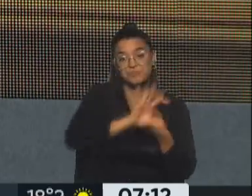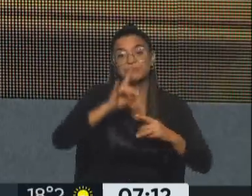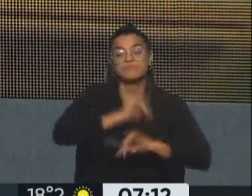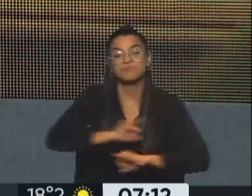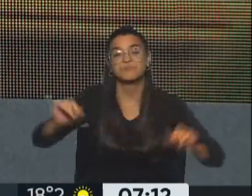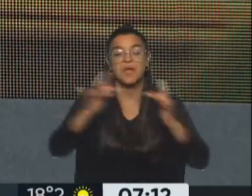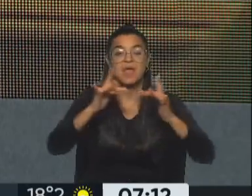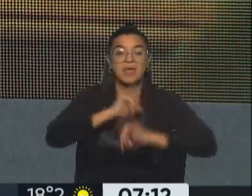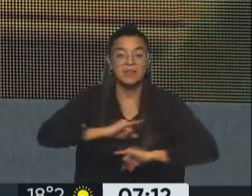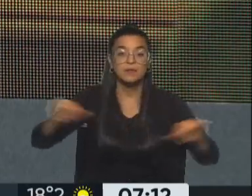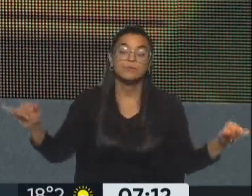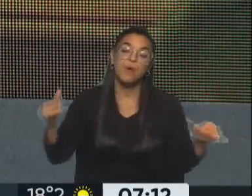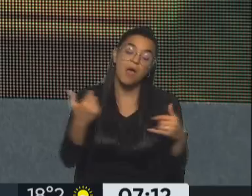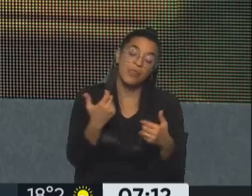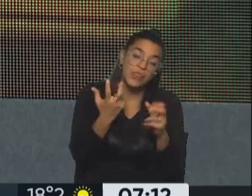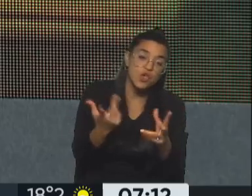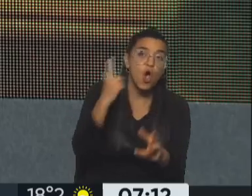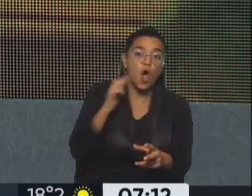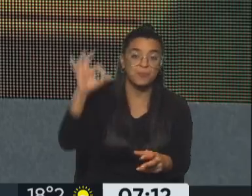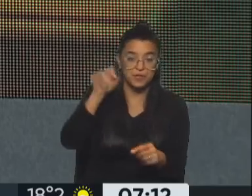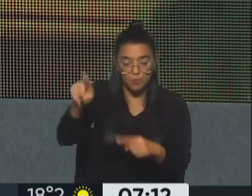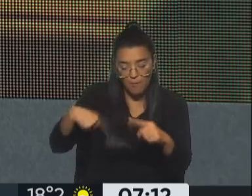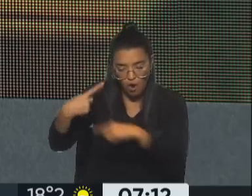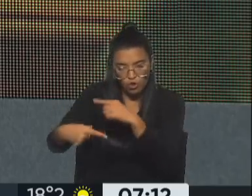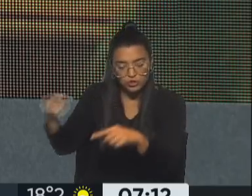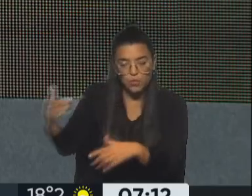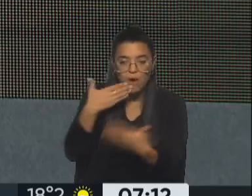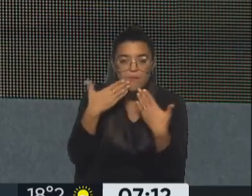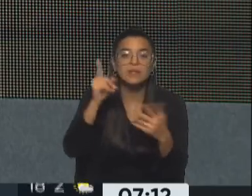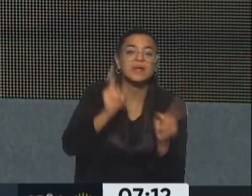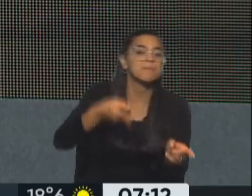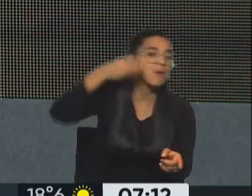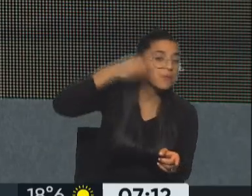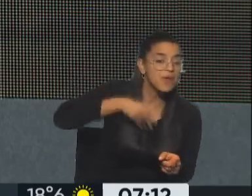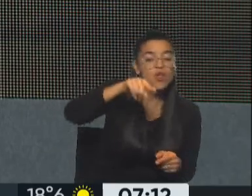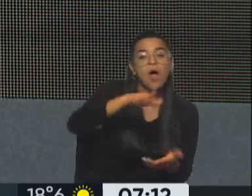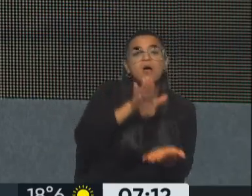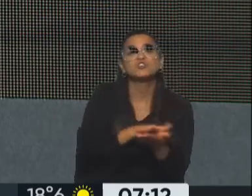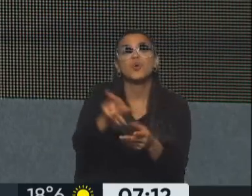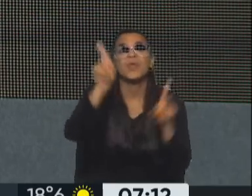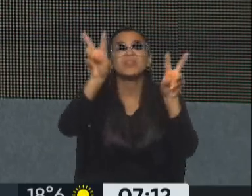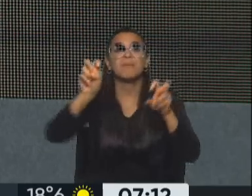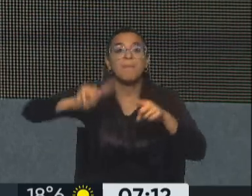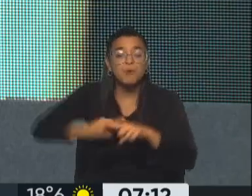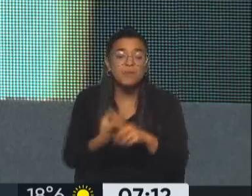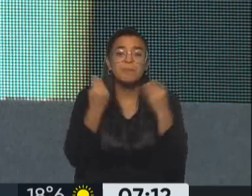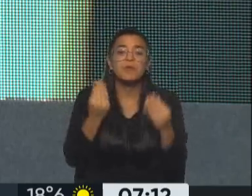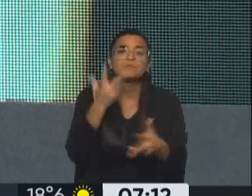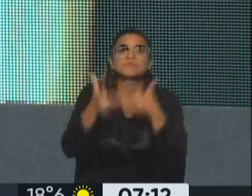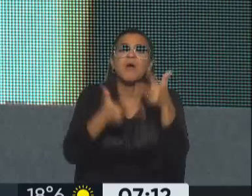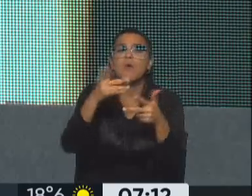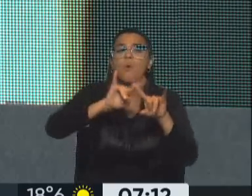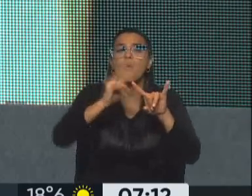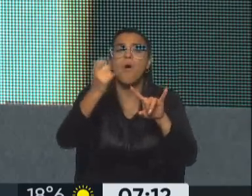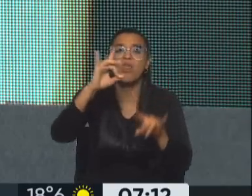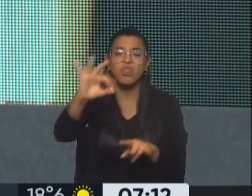de las redes sociales, dio su punto de vista de lo que pasaba. Vamos a seguir hablando con Néstor, vamos a hablar con Vero Urrelabeiti ahora de las implicancias políticas. Pero ¿de qué habló Guado de Pedro?